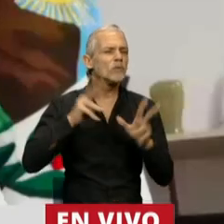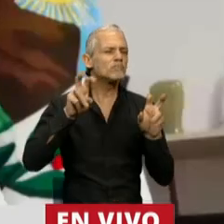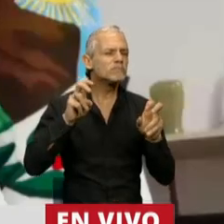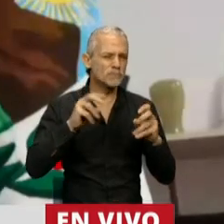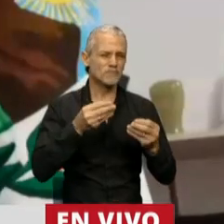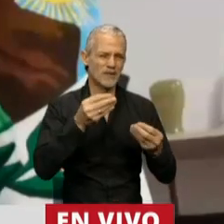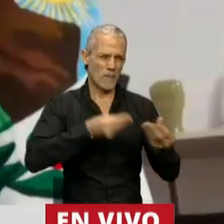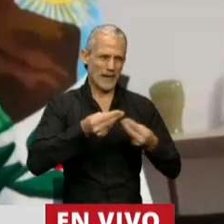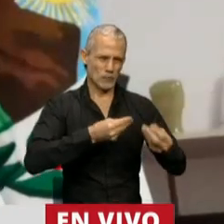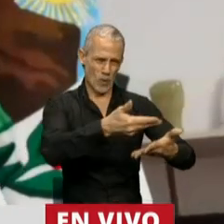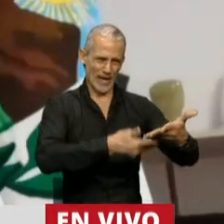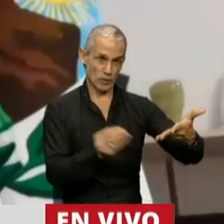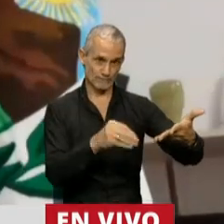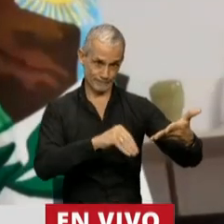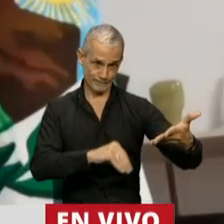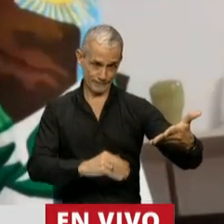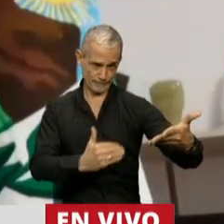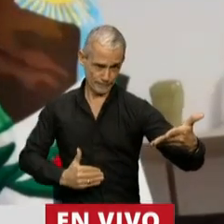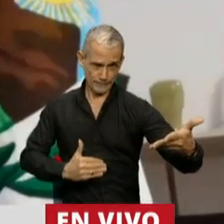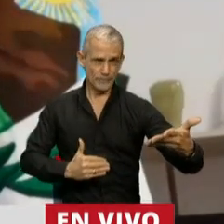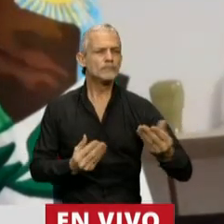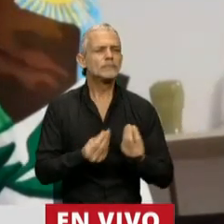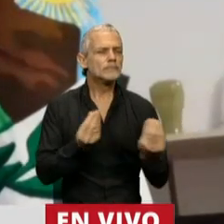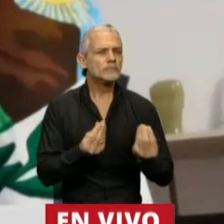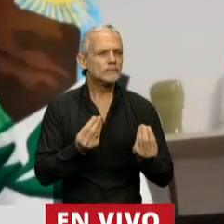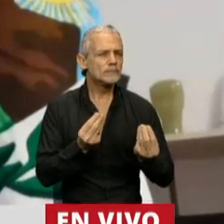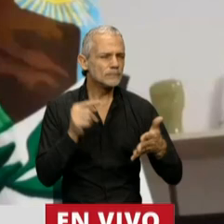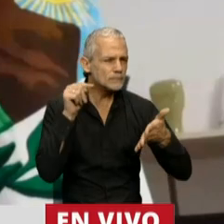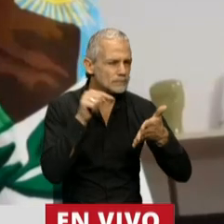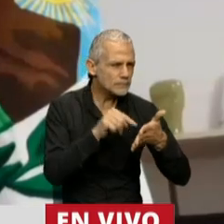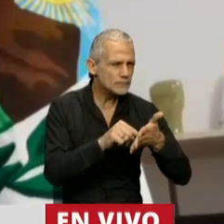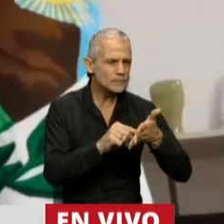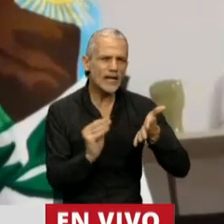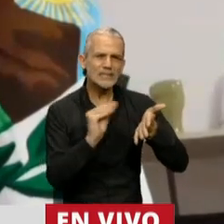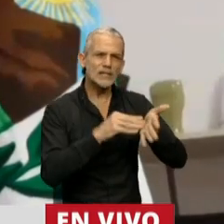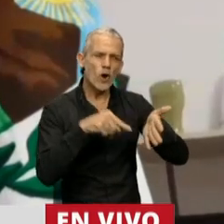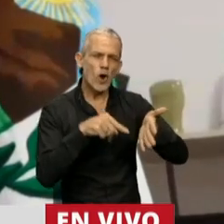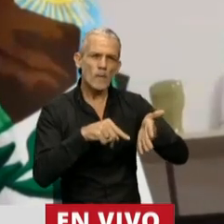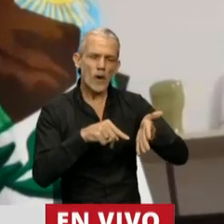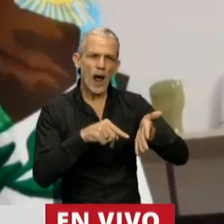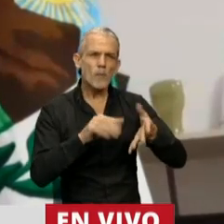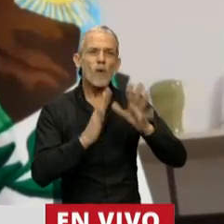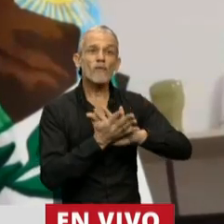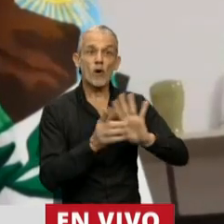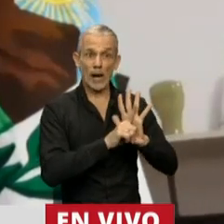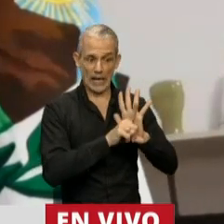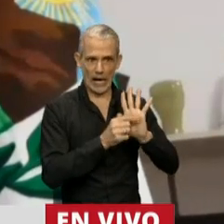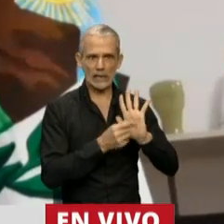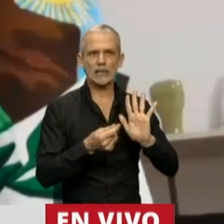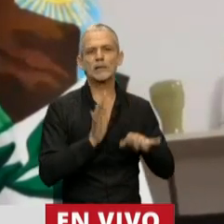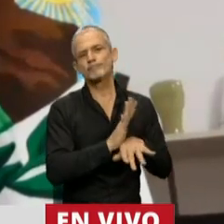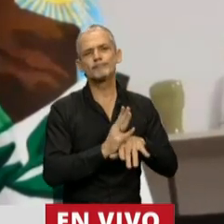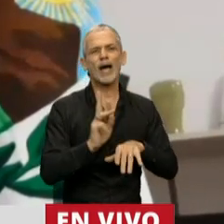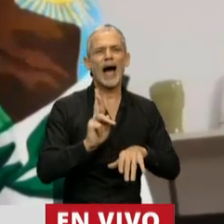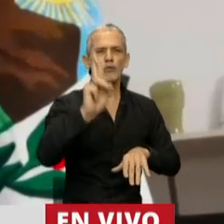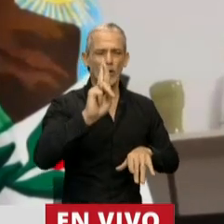de la ampliación presupuestaria, puntualmente en donde queda incorporado el instrumento legal que autoriza